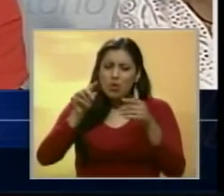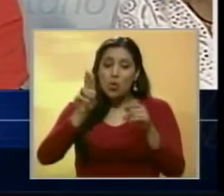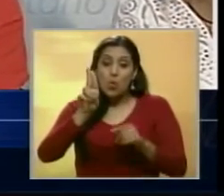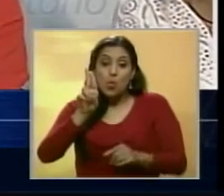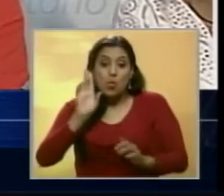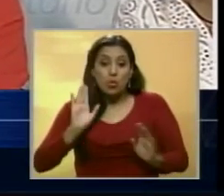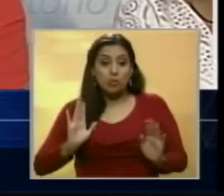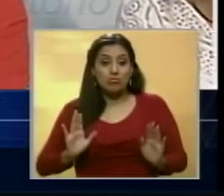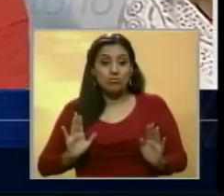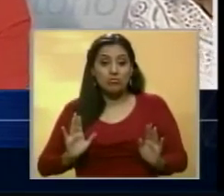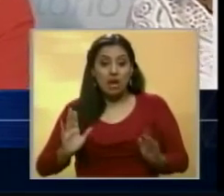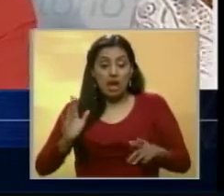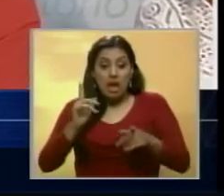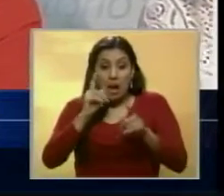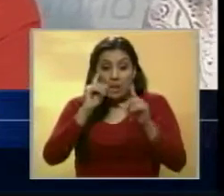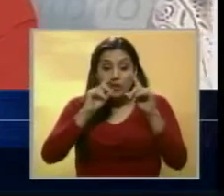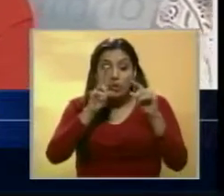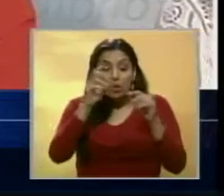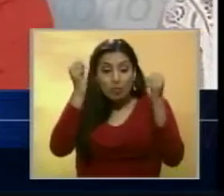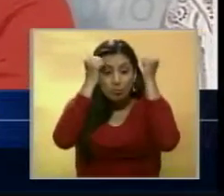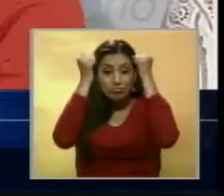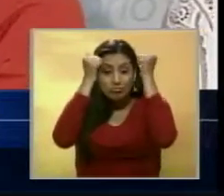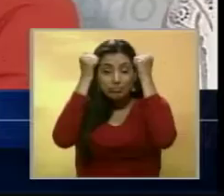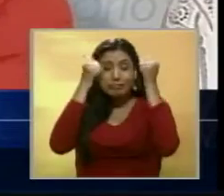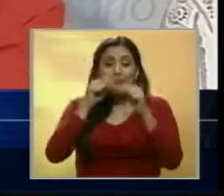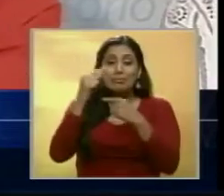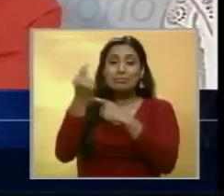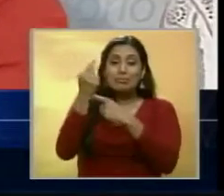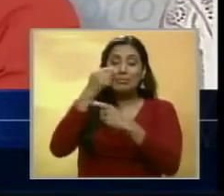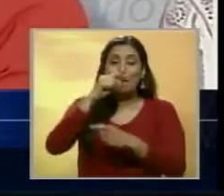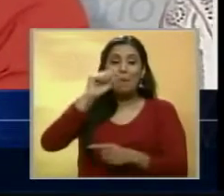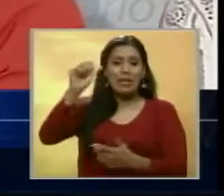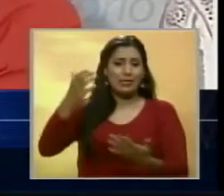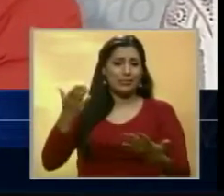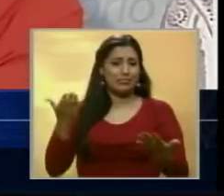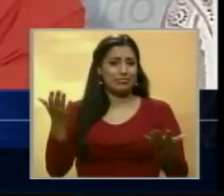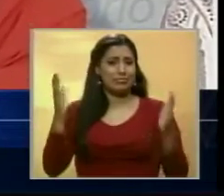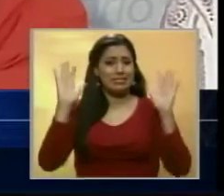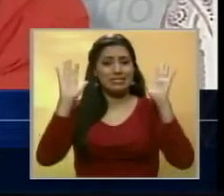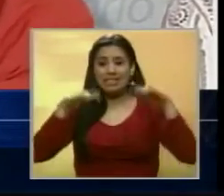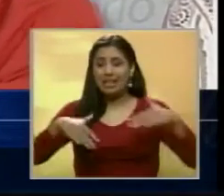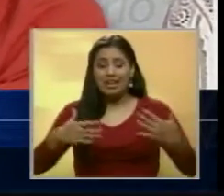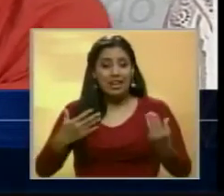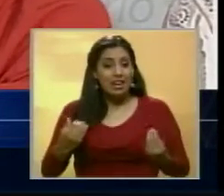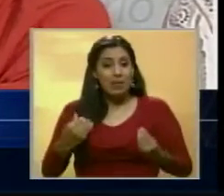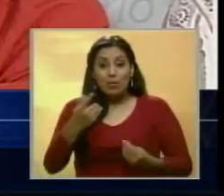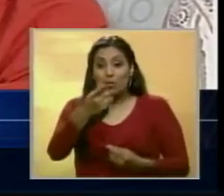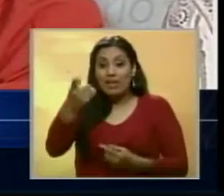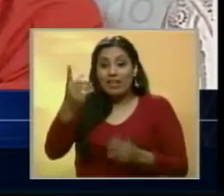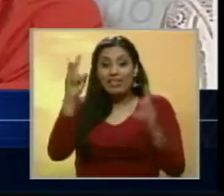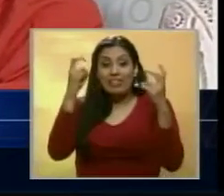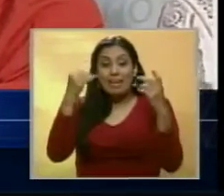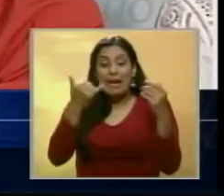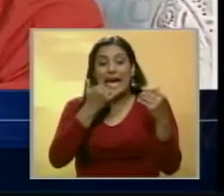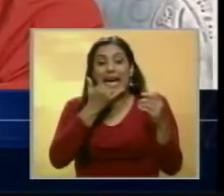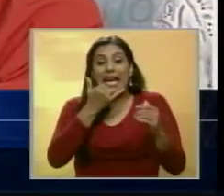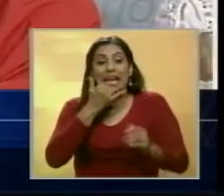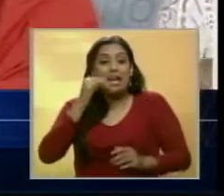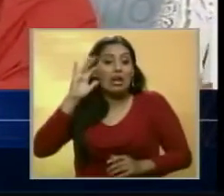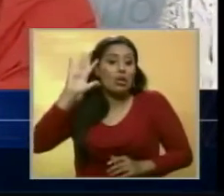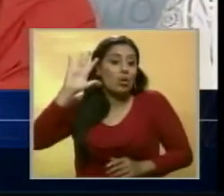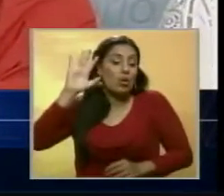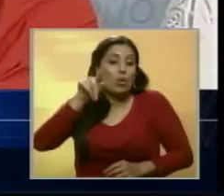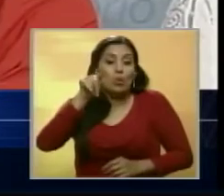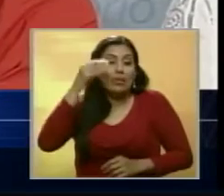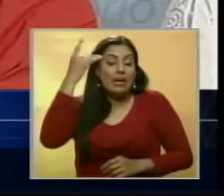U. Bueno, hay que ver todas las burradas que dice Maduro. O sea, si fuera por un tema de errores, bueno,